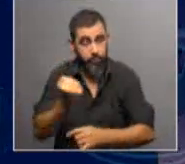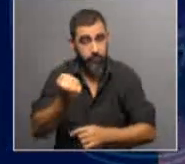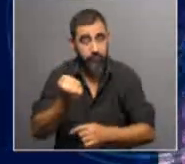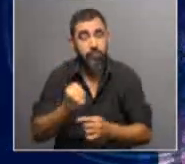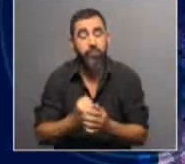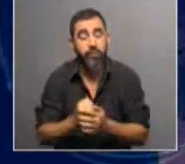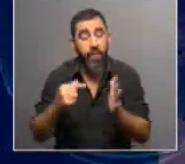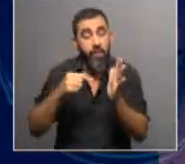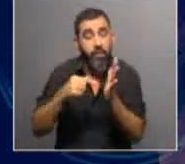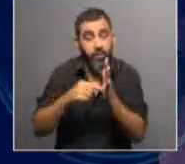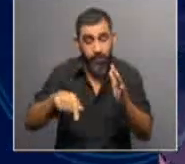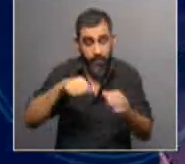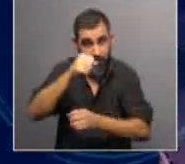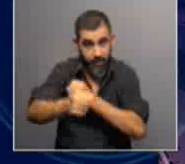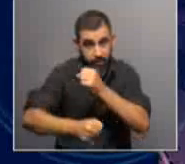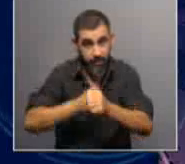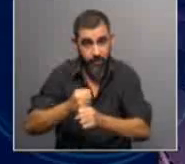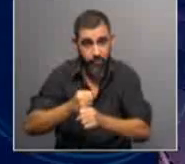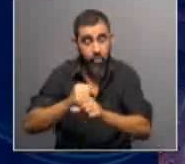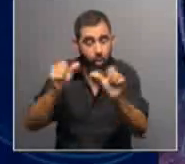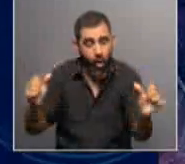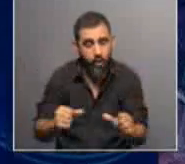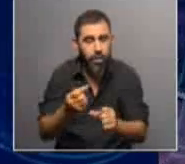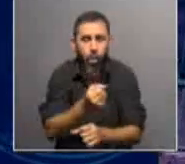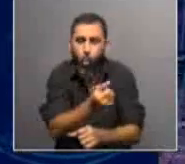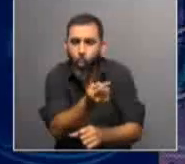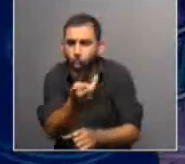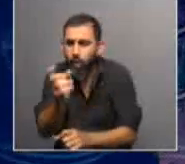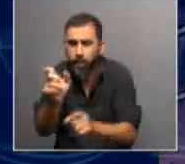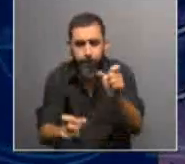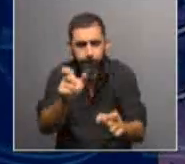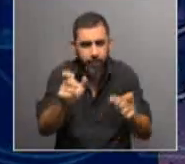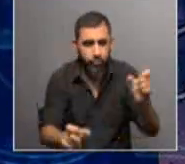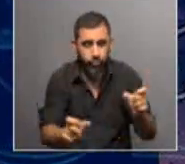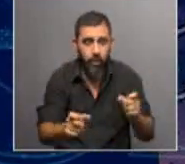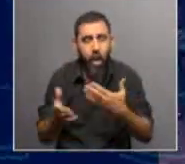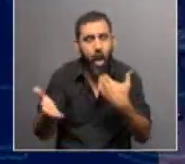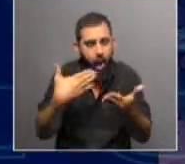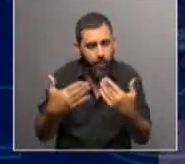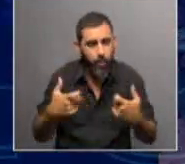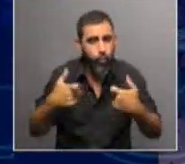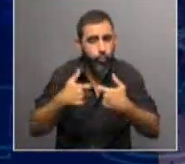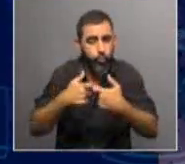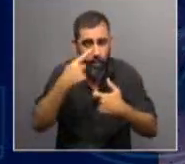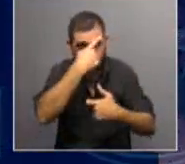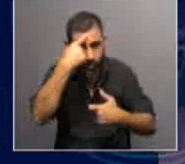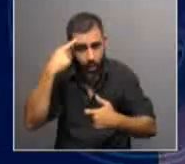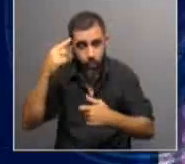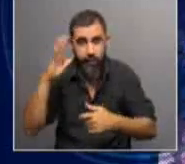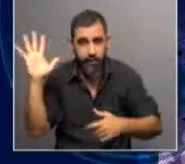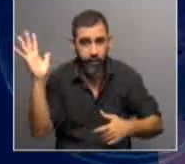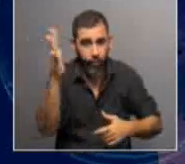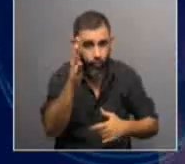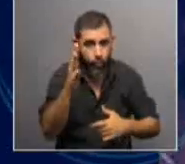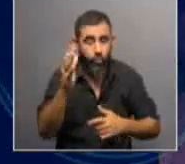la directiva este año es poder hacer ese relevamiento. Hemos conversado con asociaciones Down del interior